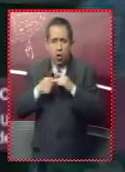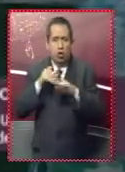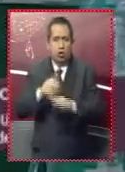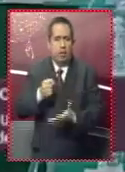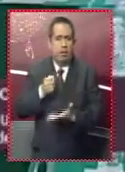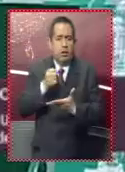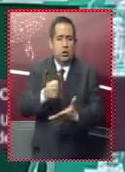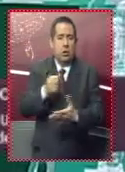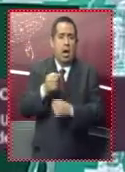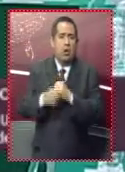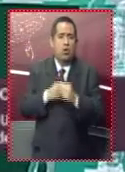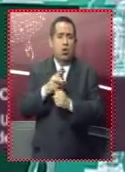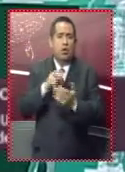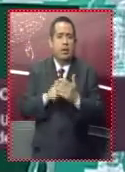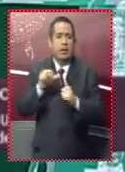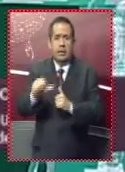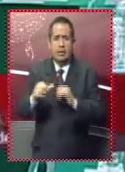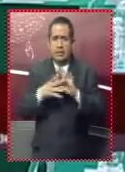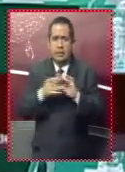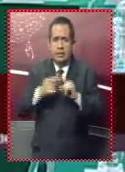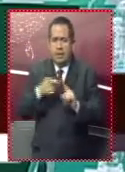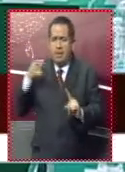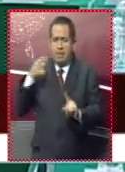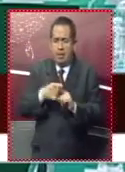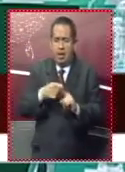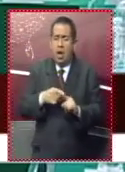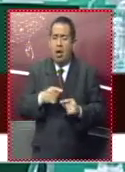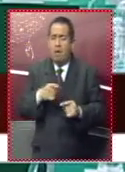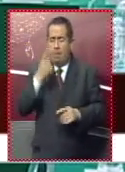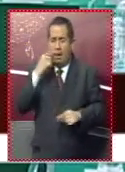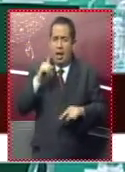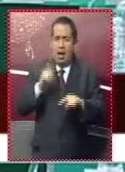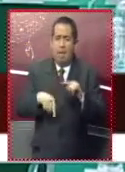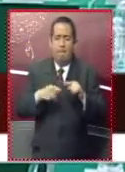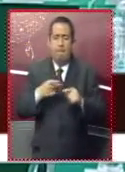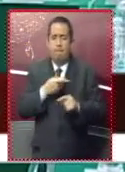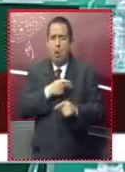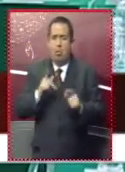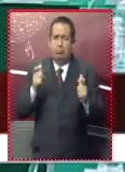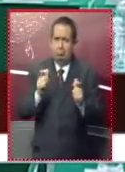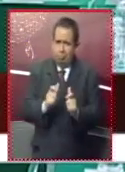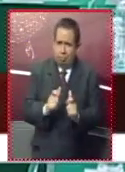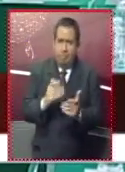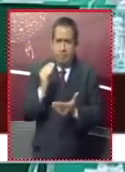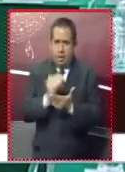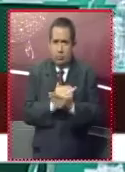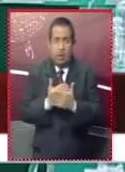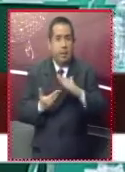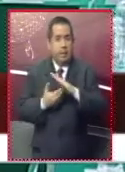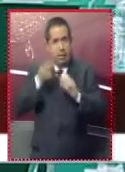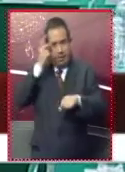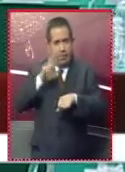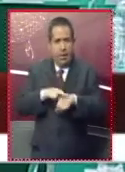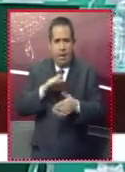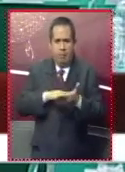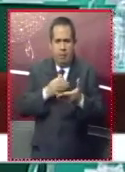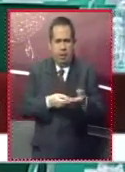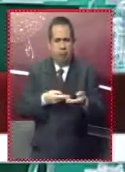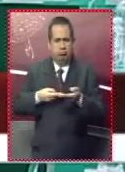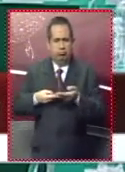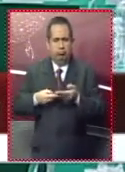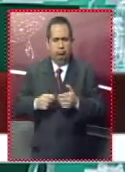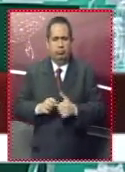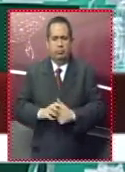presupuesto 2016 enfrentar a fondo la pobreza y la desigualdad. El presidente de la mesa directiva recibió el documento.